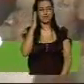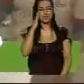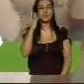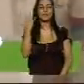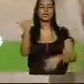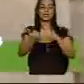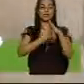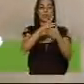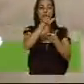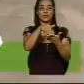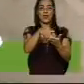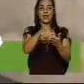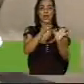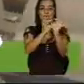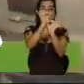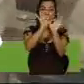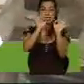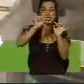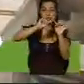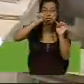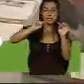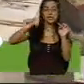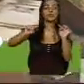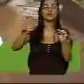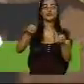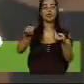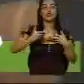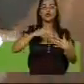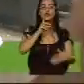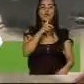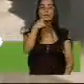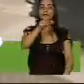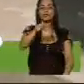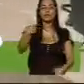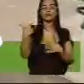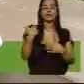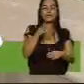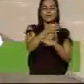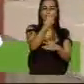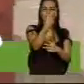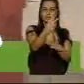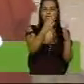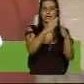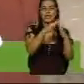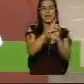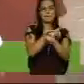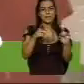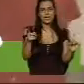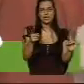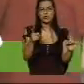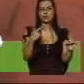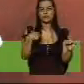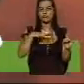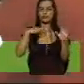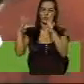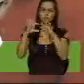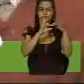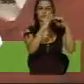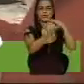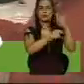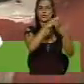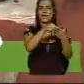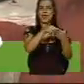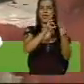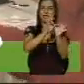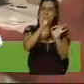supuesto, nos aportó los datos de los empadronadores, pero realmente el vínculo laboral no es con el Instituto Nacional de Estadística,